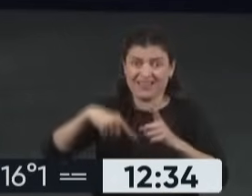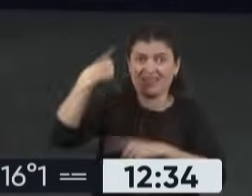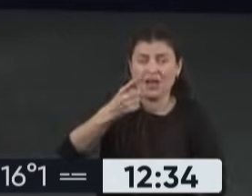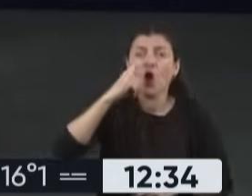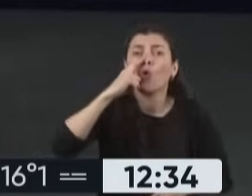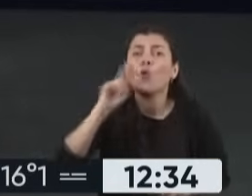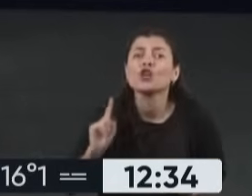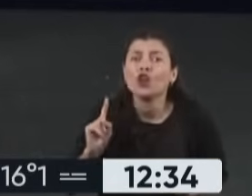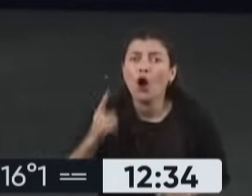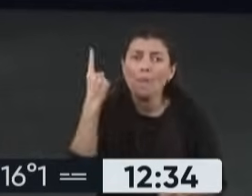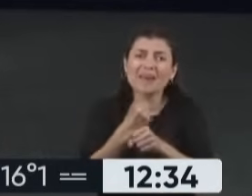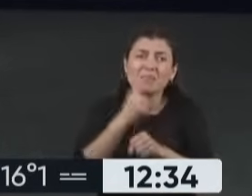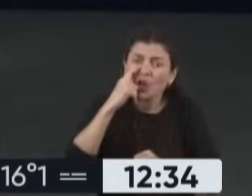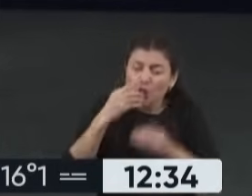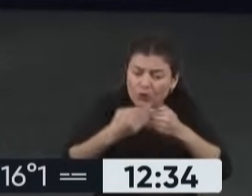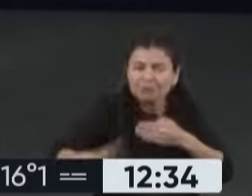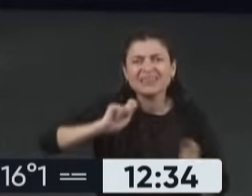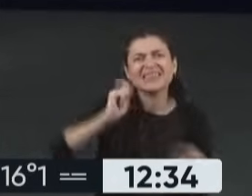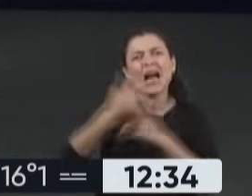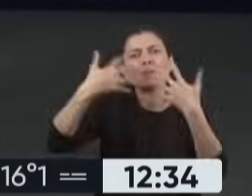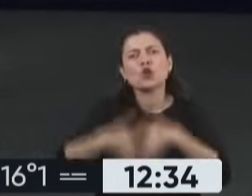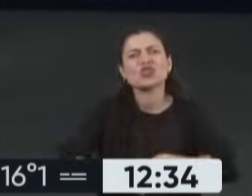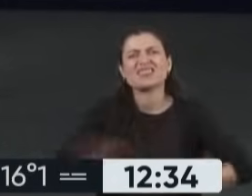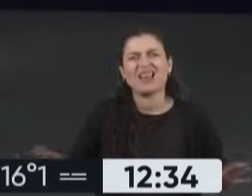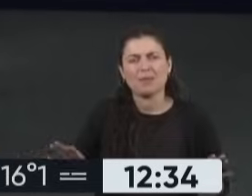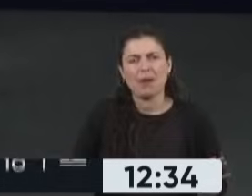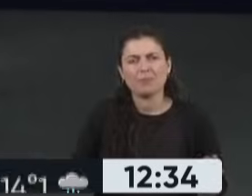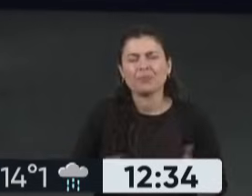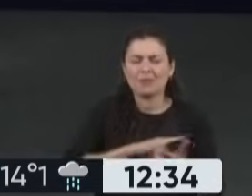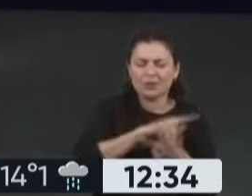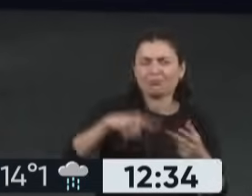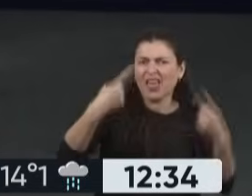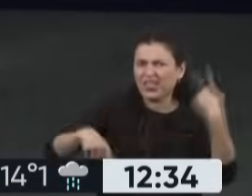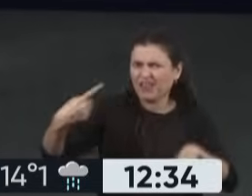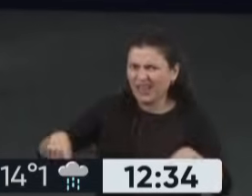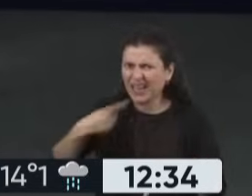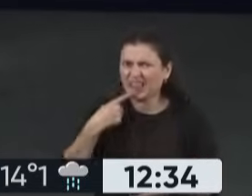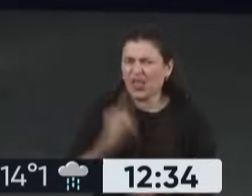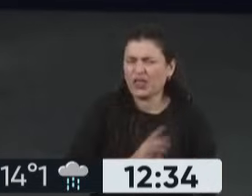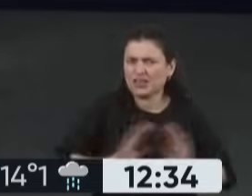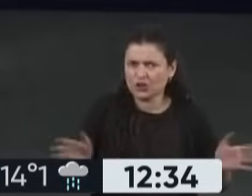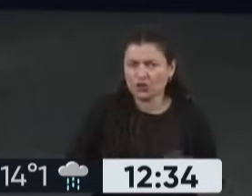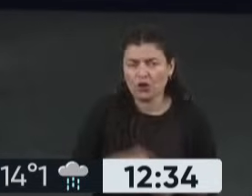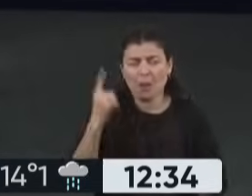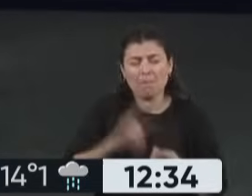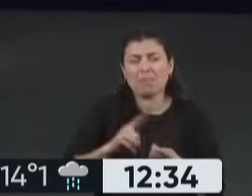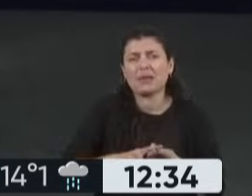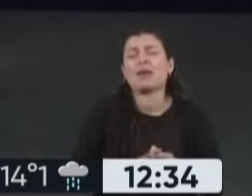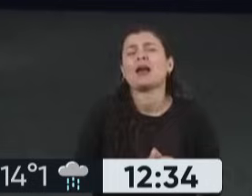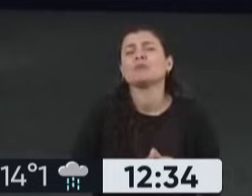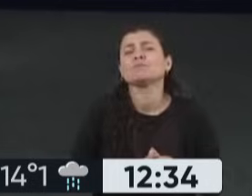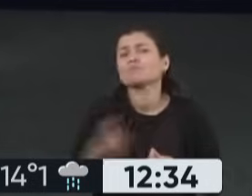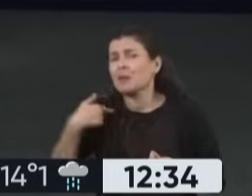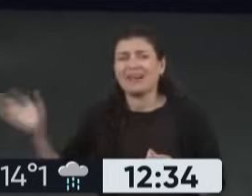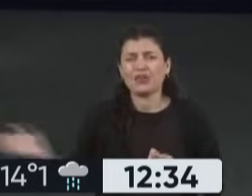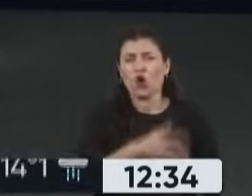junio. Y, insisto, son diferentes medidas. Una que es para todos los ciudadanos, que son